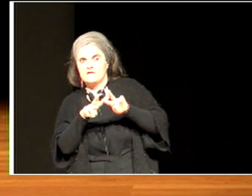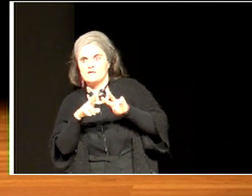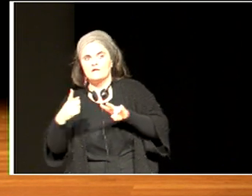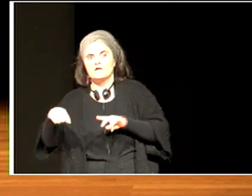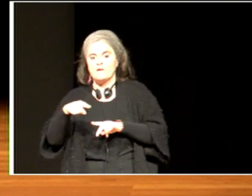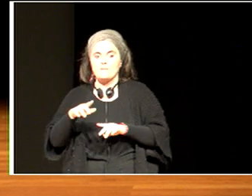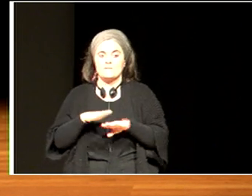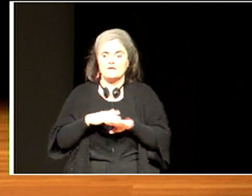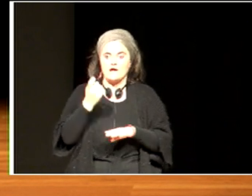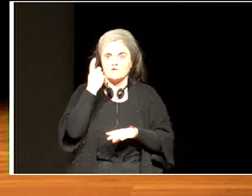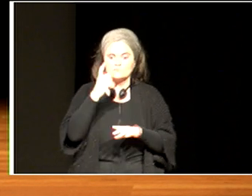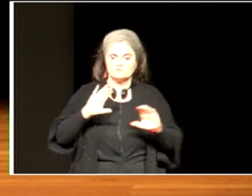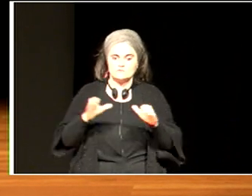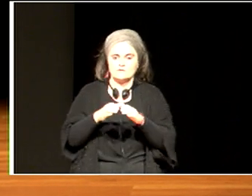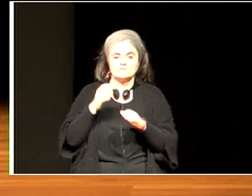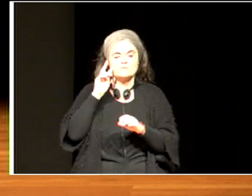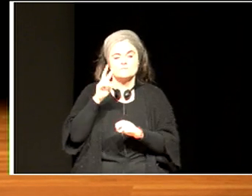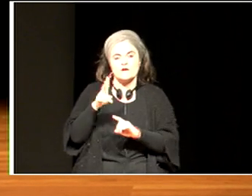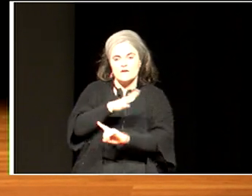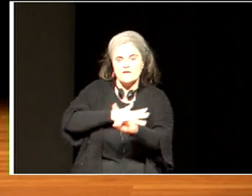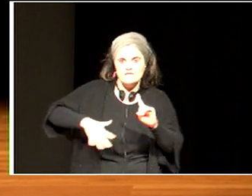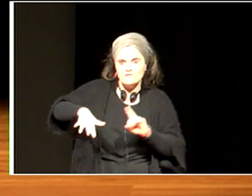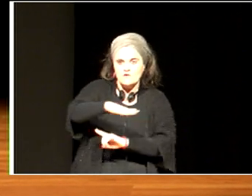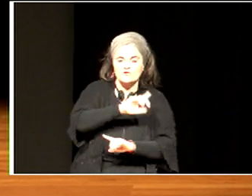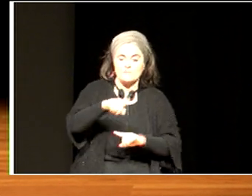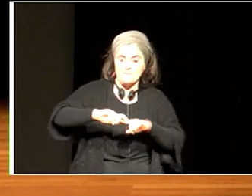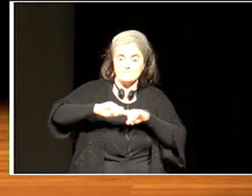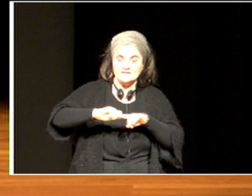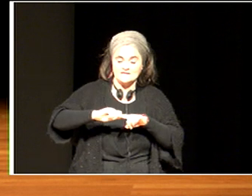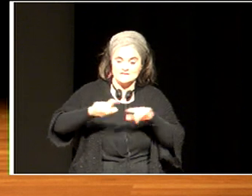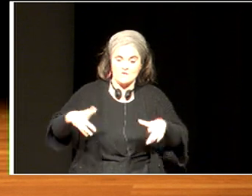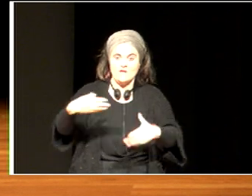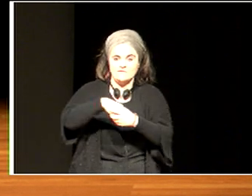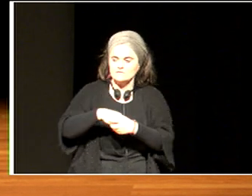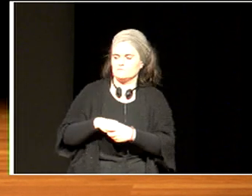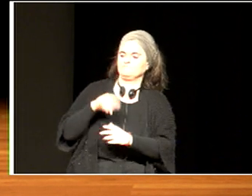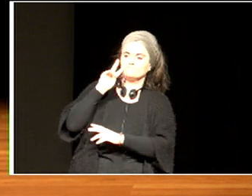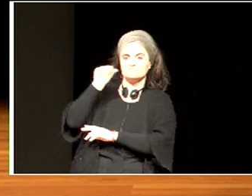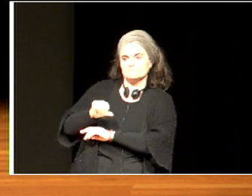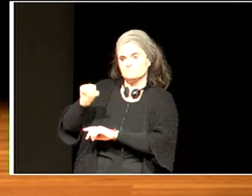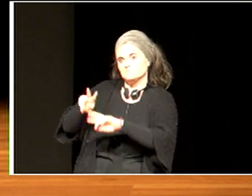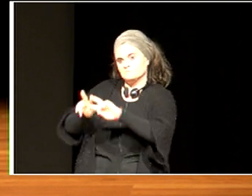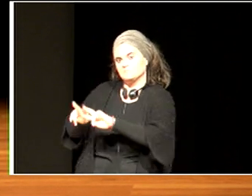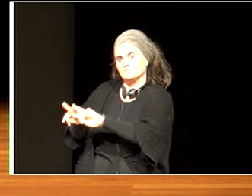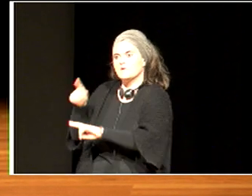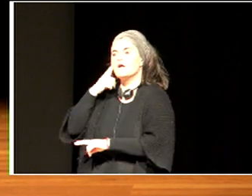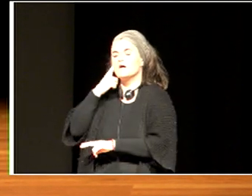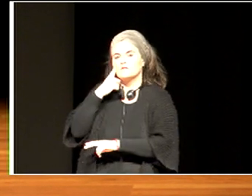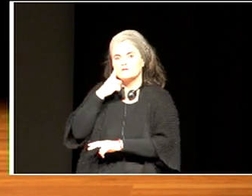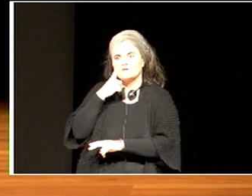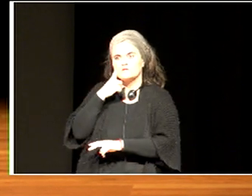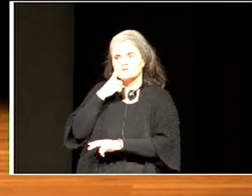entorno como todos los materiales que le llevemos al aula y tendremos que aceptar en un momento determinado que nos digan